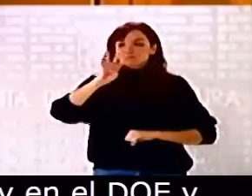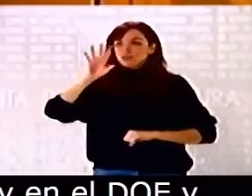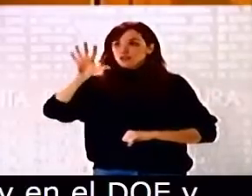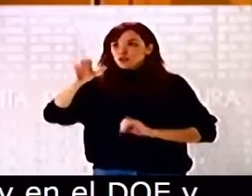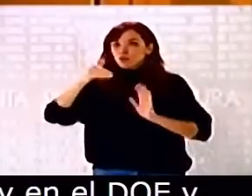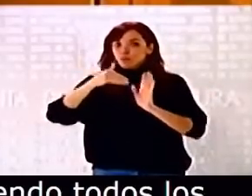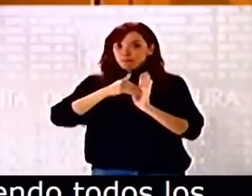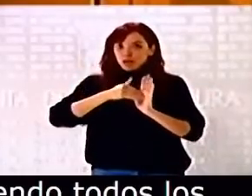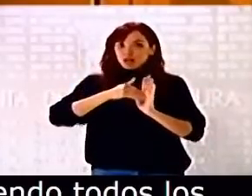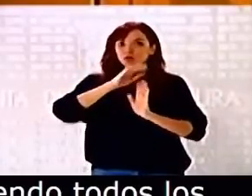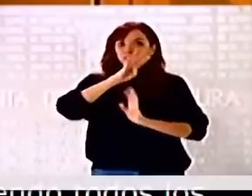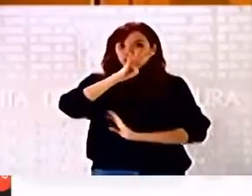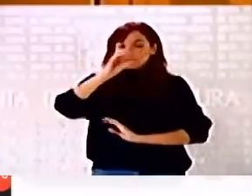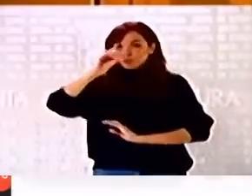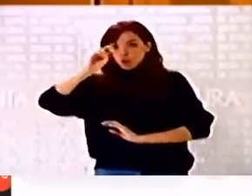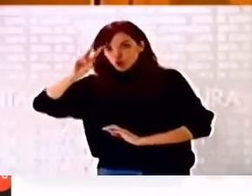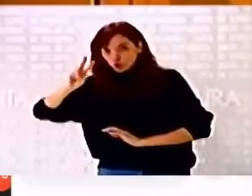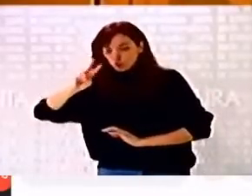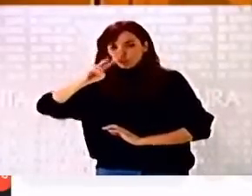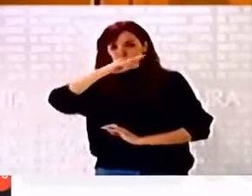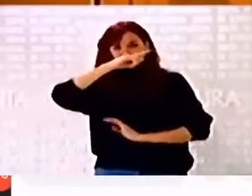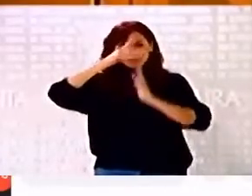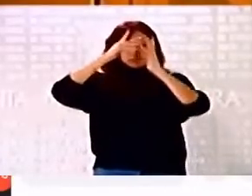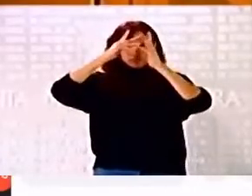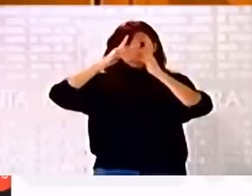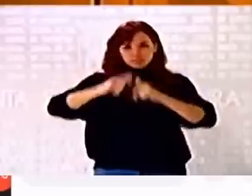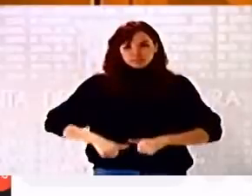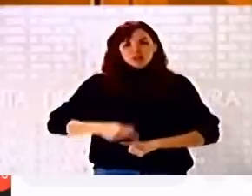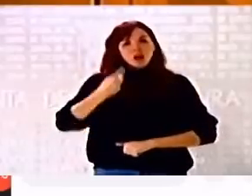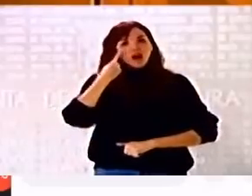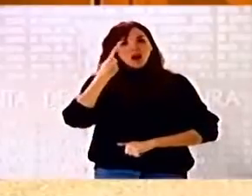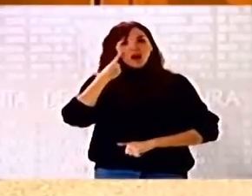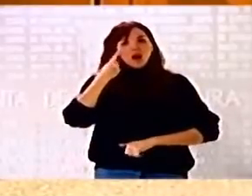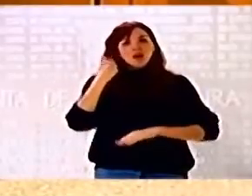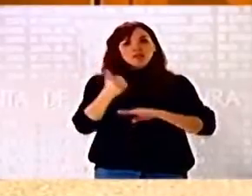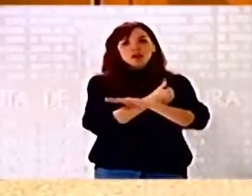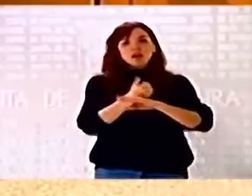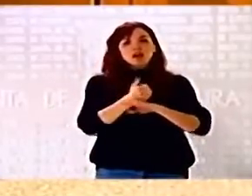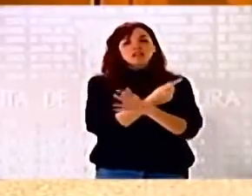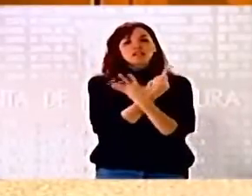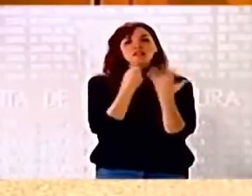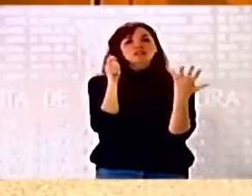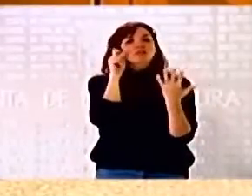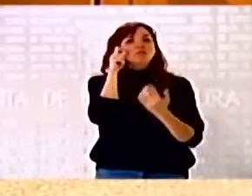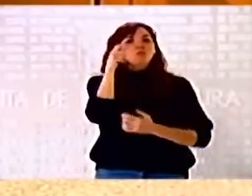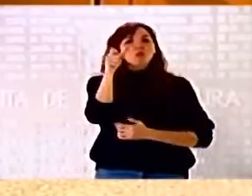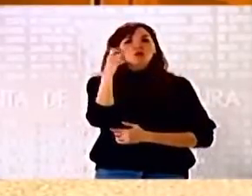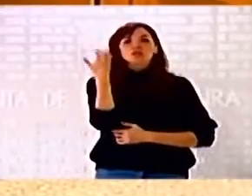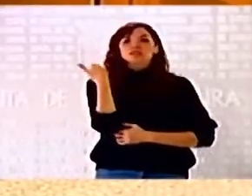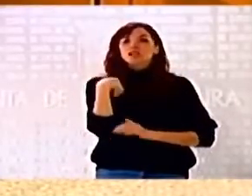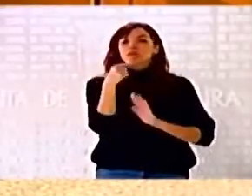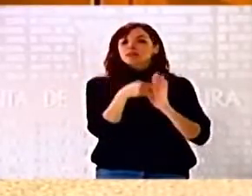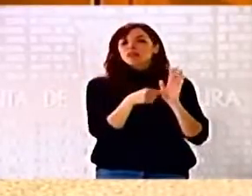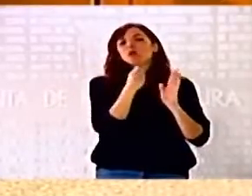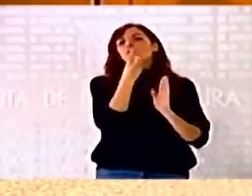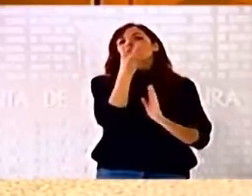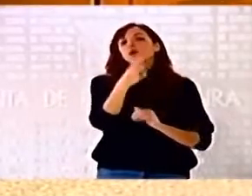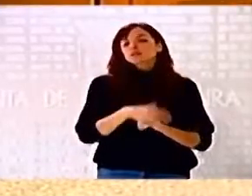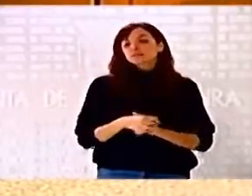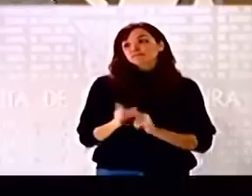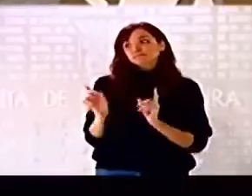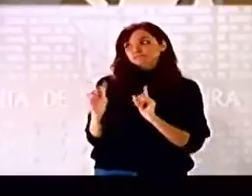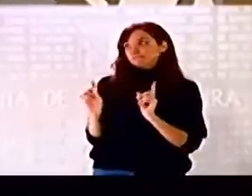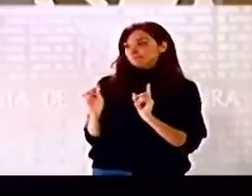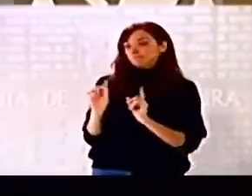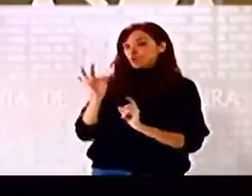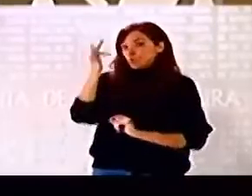145.402. ¿Tienen ustedes cuantificados cuáles son los habitantes con las otras 16 localidades que ya han aprobado las medidas? No, lo tendría que sumar, no